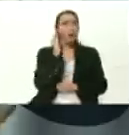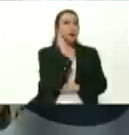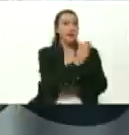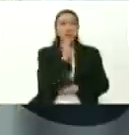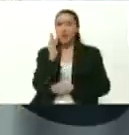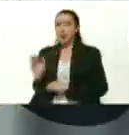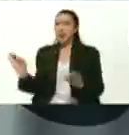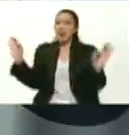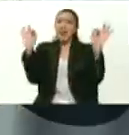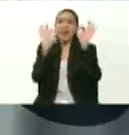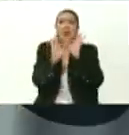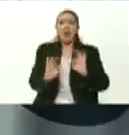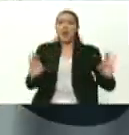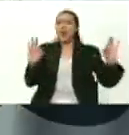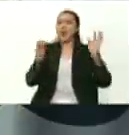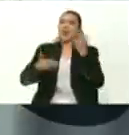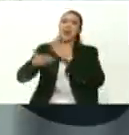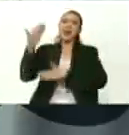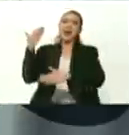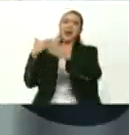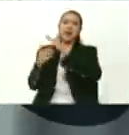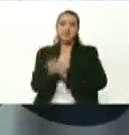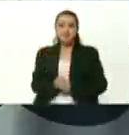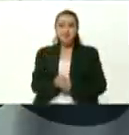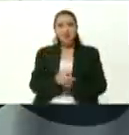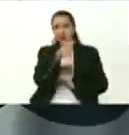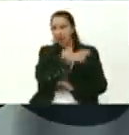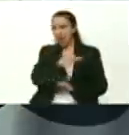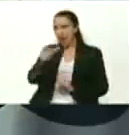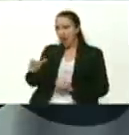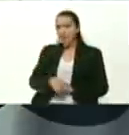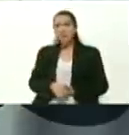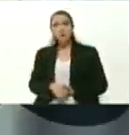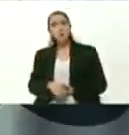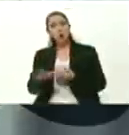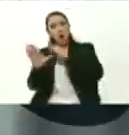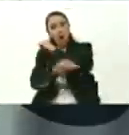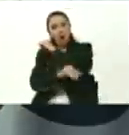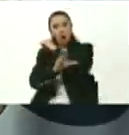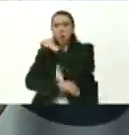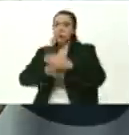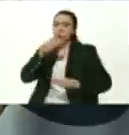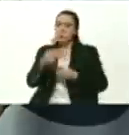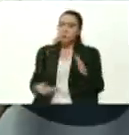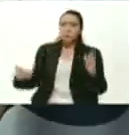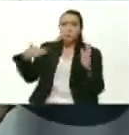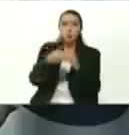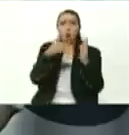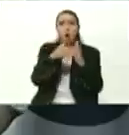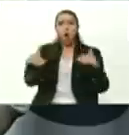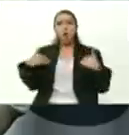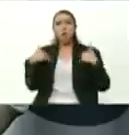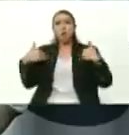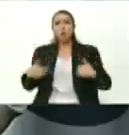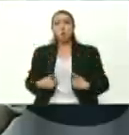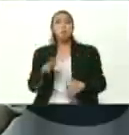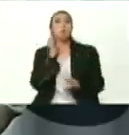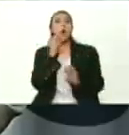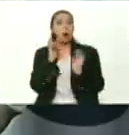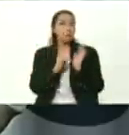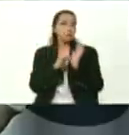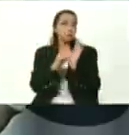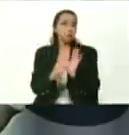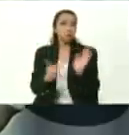de ningún tipo a ningún funcionario o agente del Estado que violentara derechos humanos. Solo coloco un ejemplo.